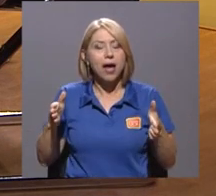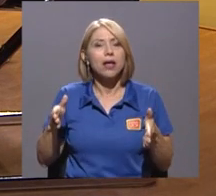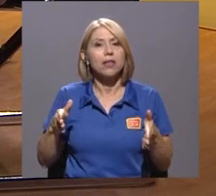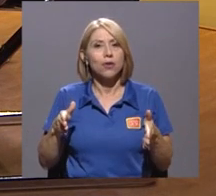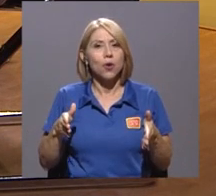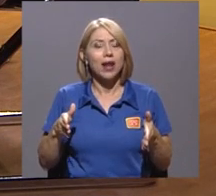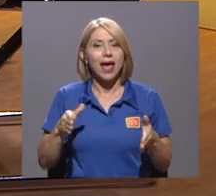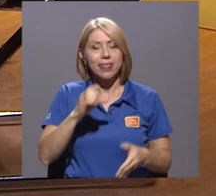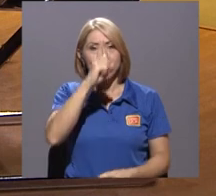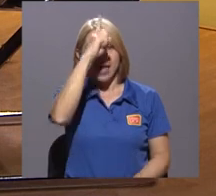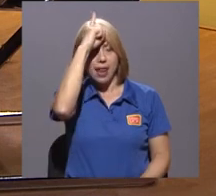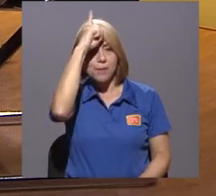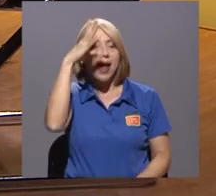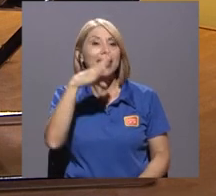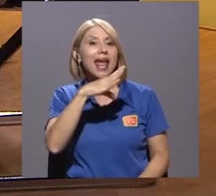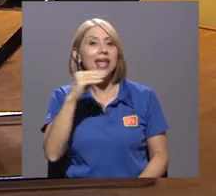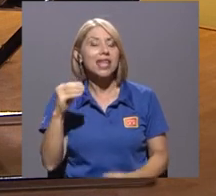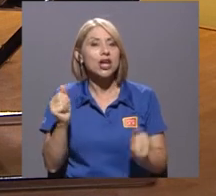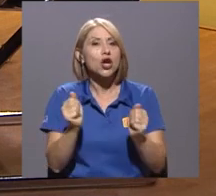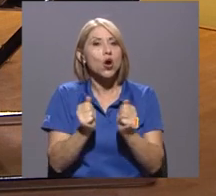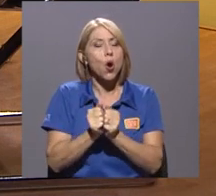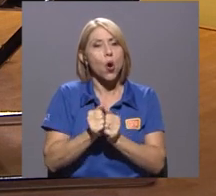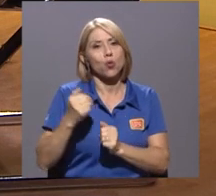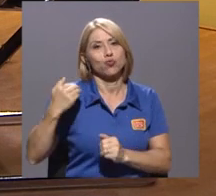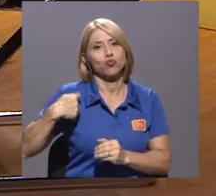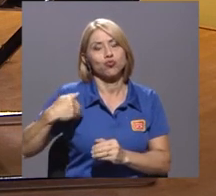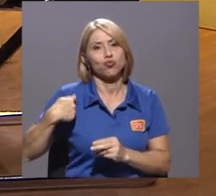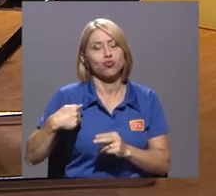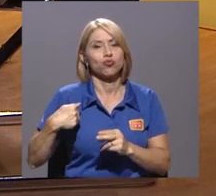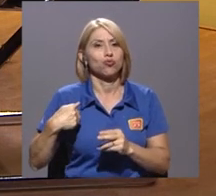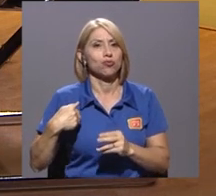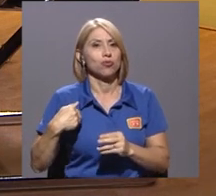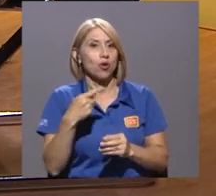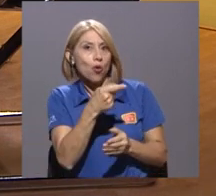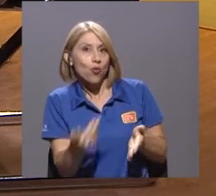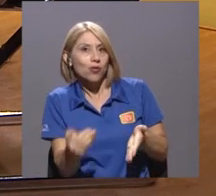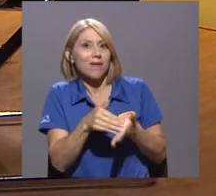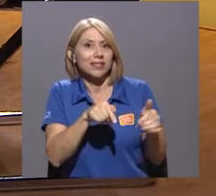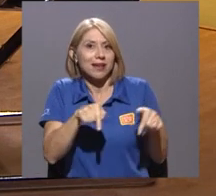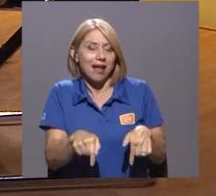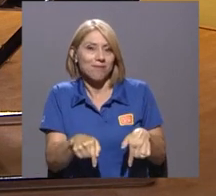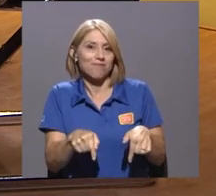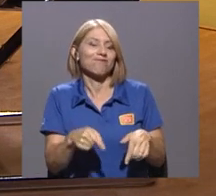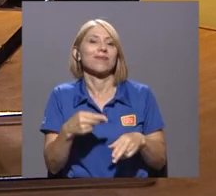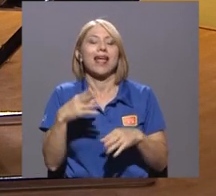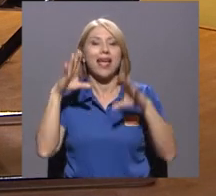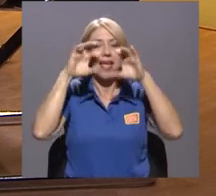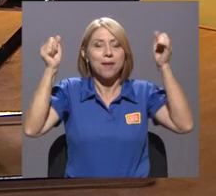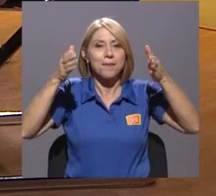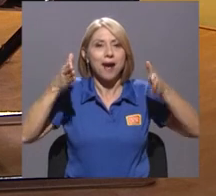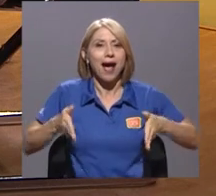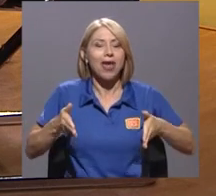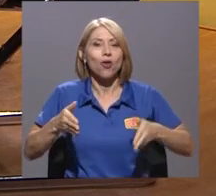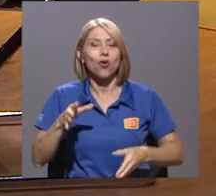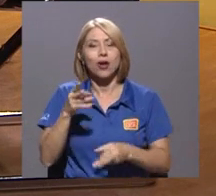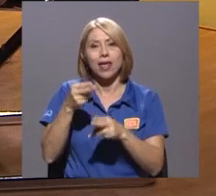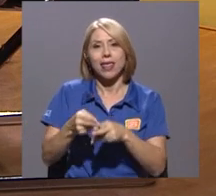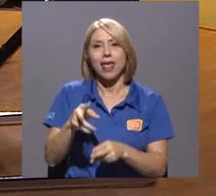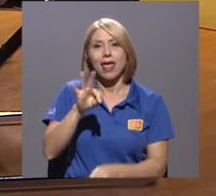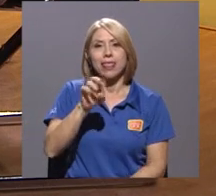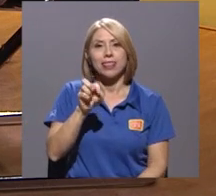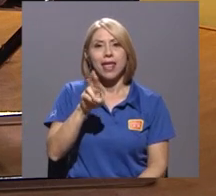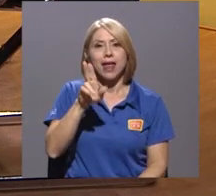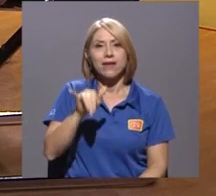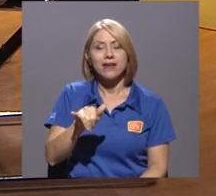alemania y con quien vuelve a acompañar y con el embajador terry ban